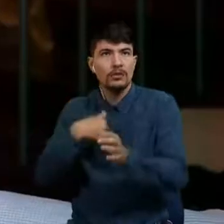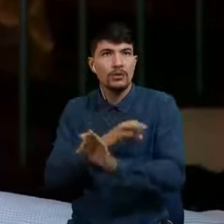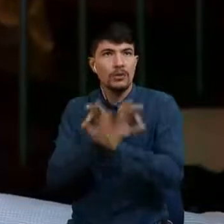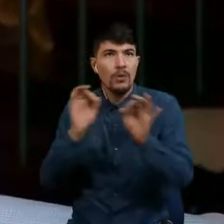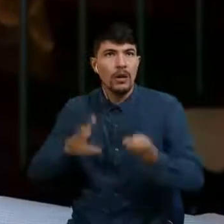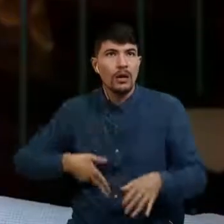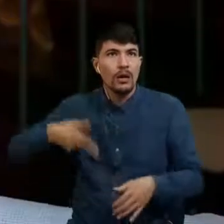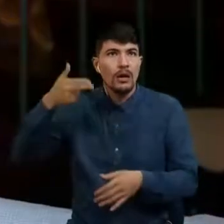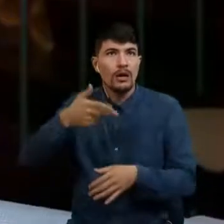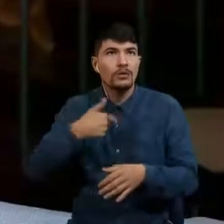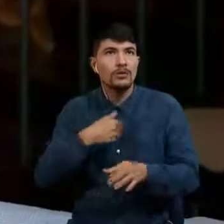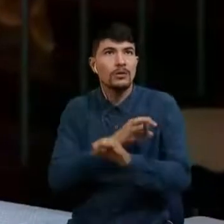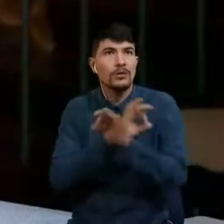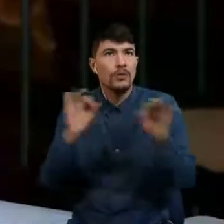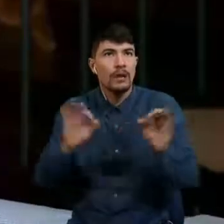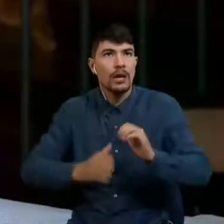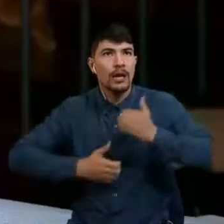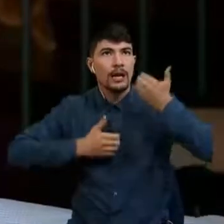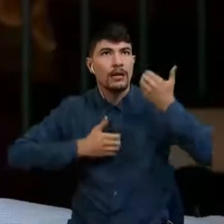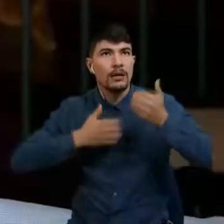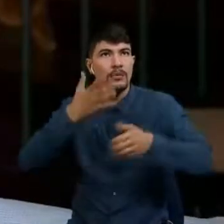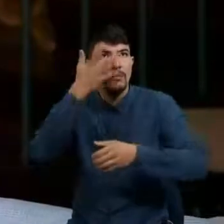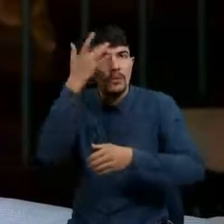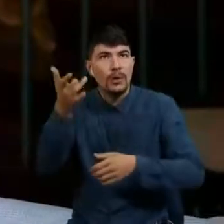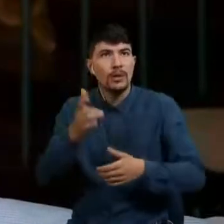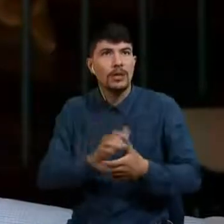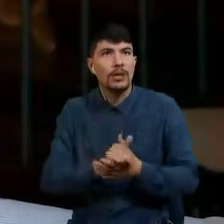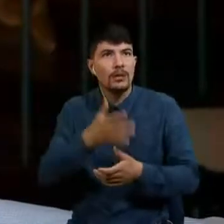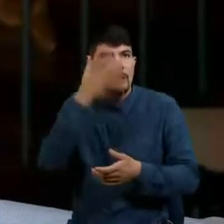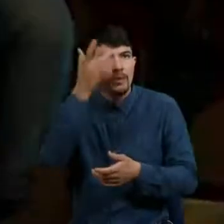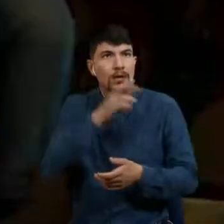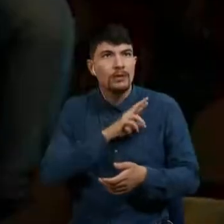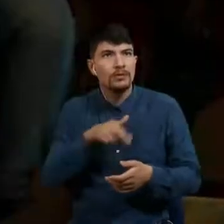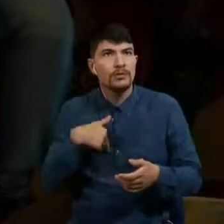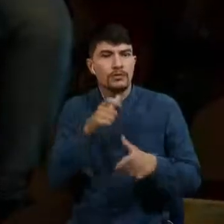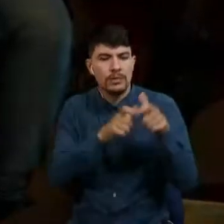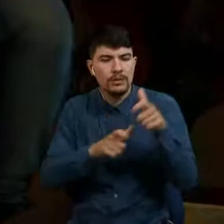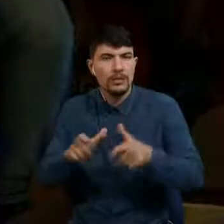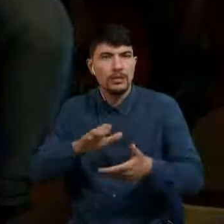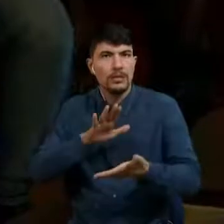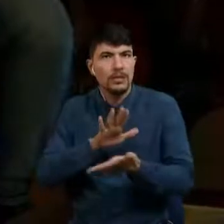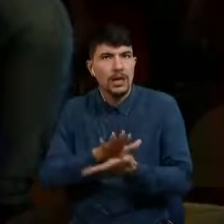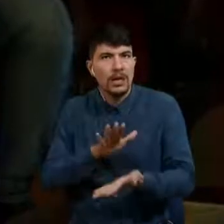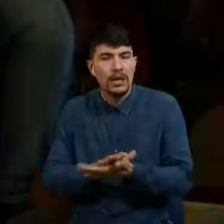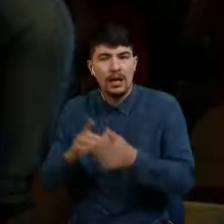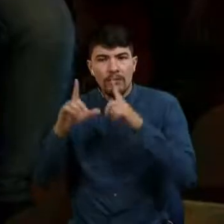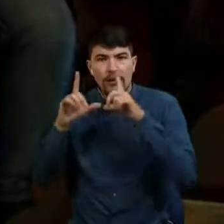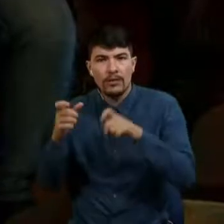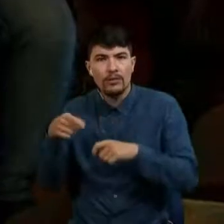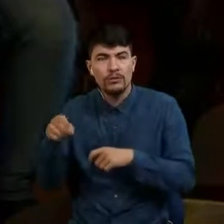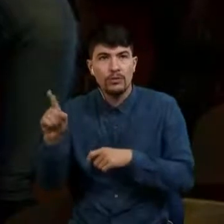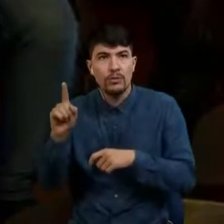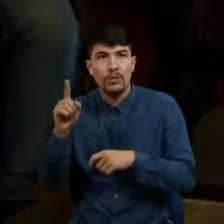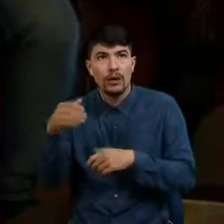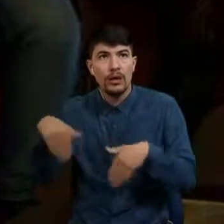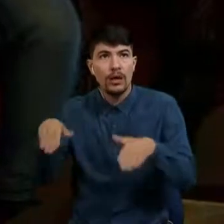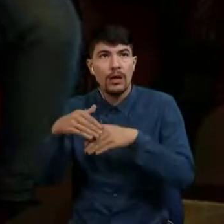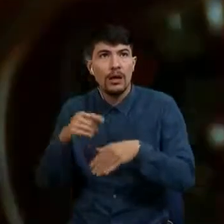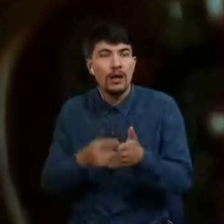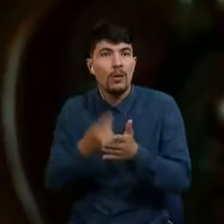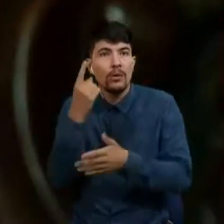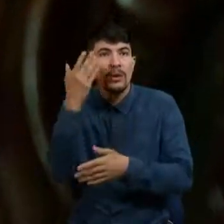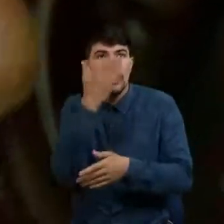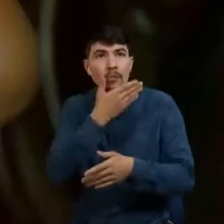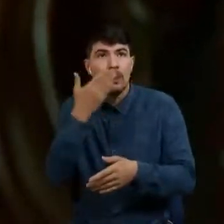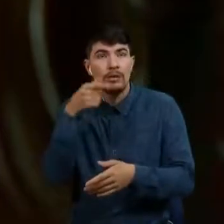un arma ni siquiera por el ejército porque somos personas muy pacíficas una foto donde no aparece el era la única prueba